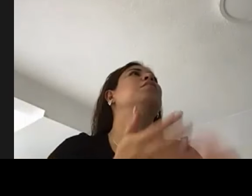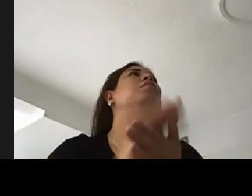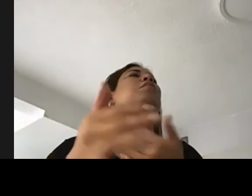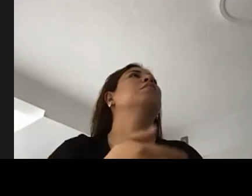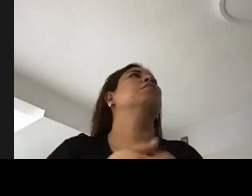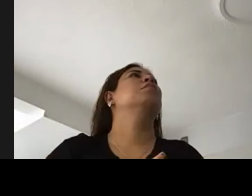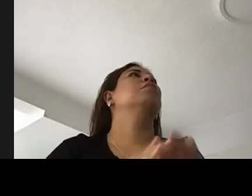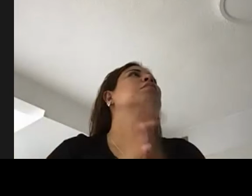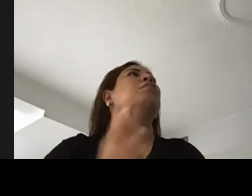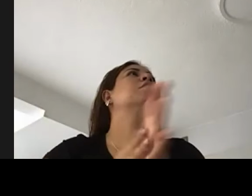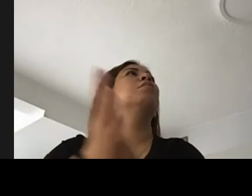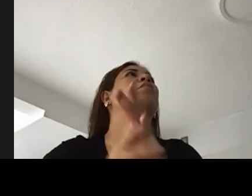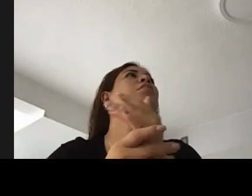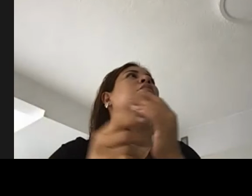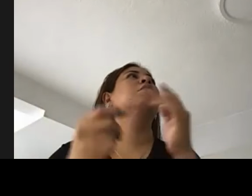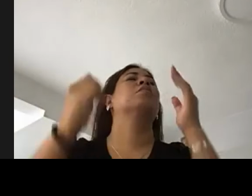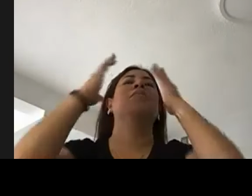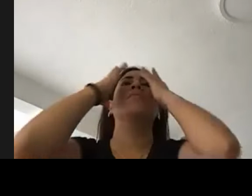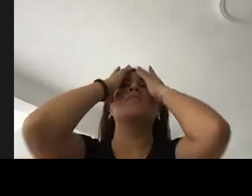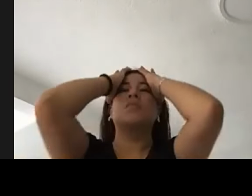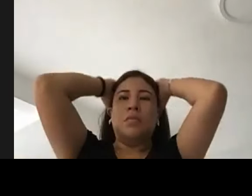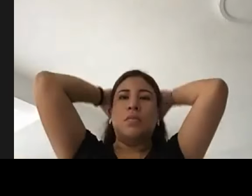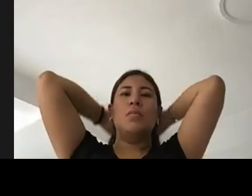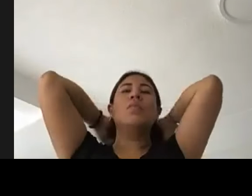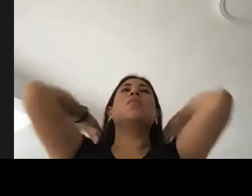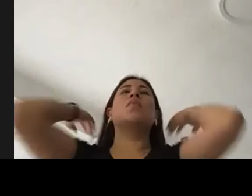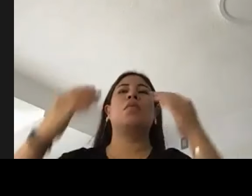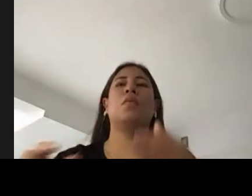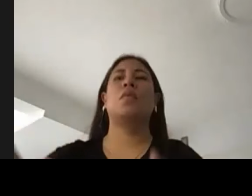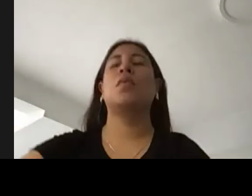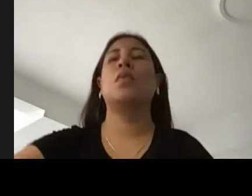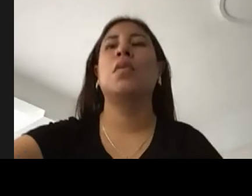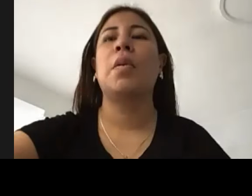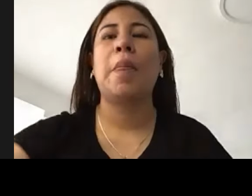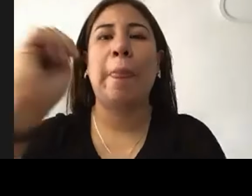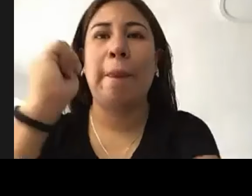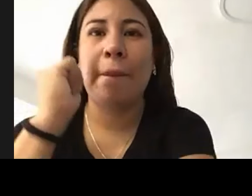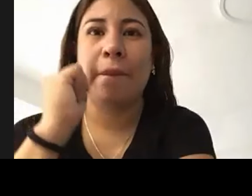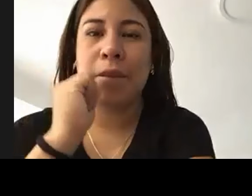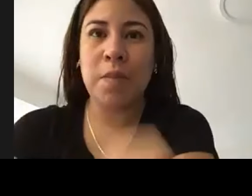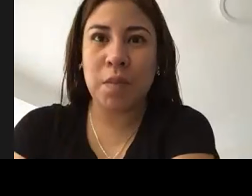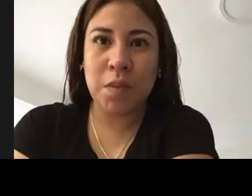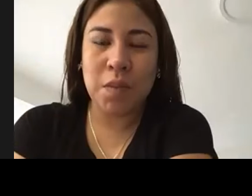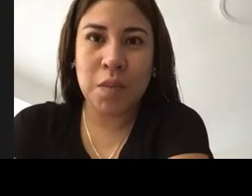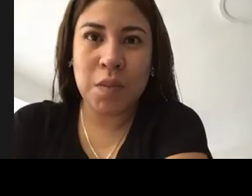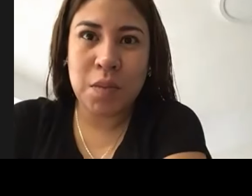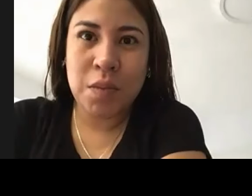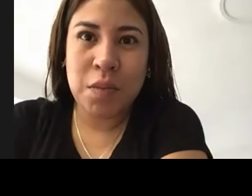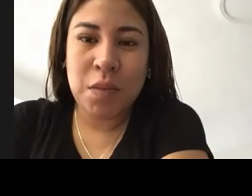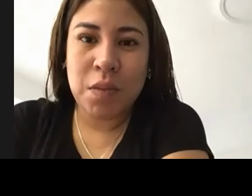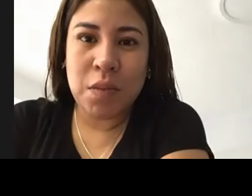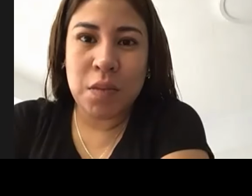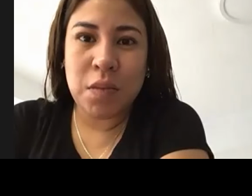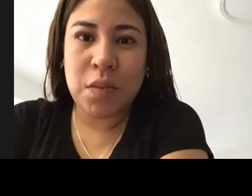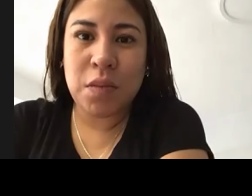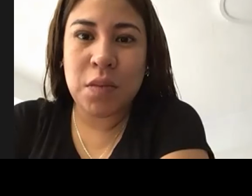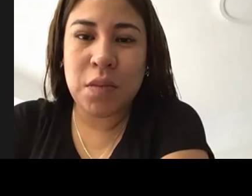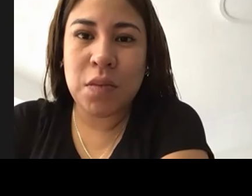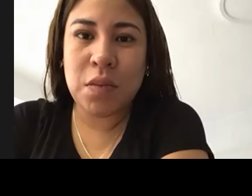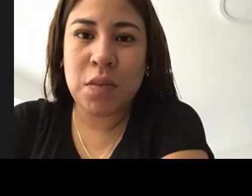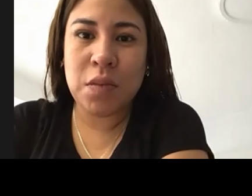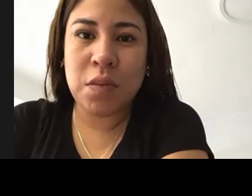de trabajo con la persona titular de la Procuraduría Fiscal, establecida en el acuerdo por el que se aprueba el calendario y formato para las mesas de